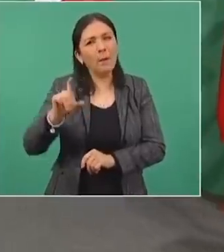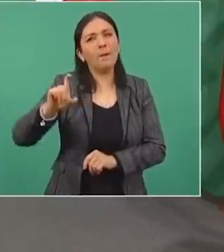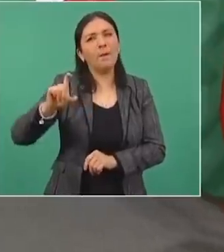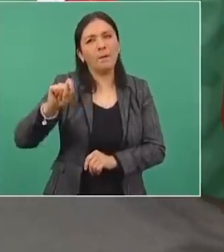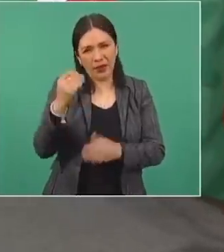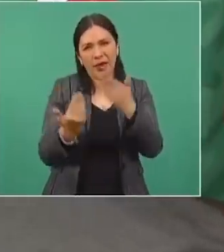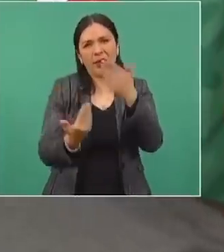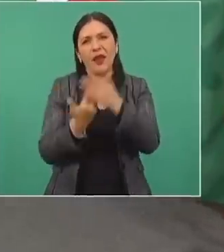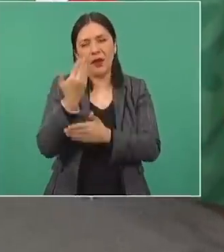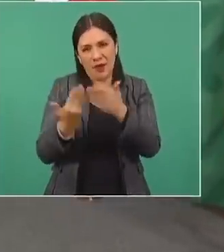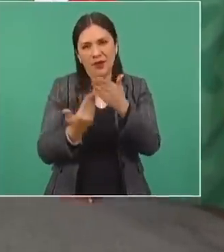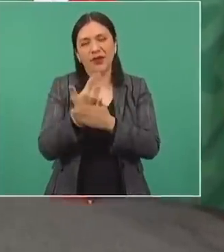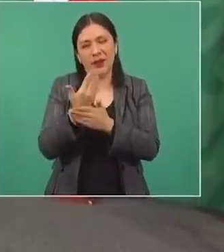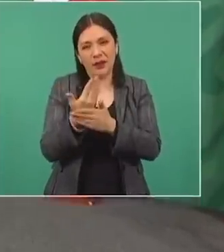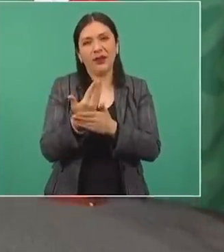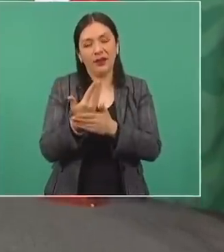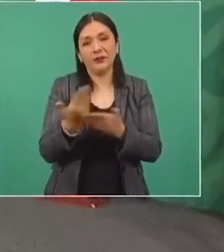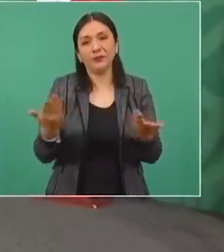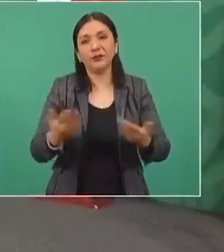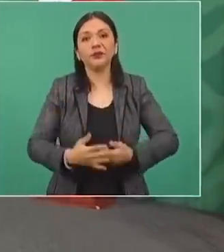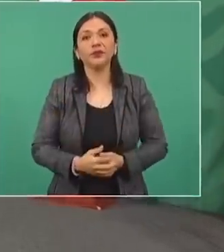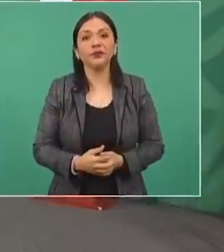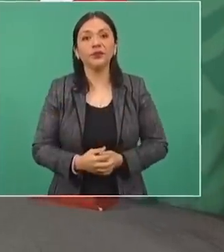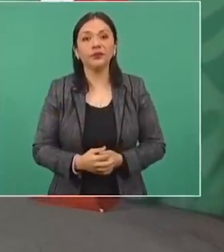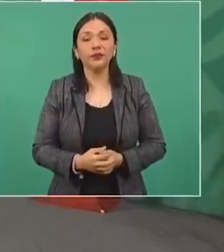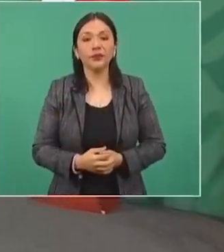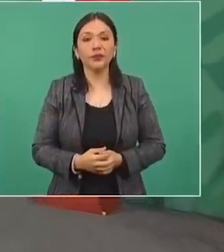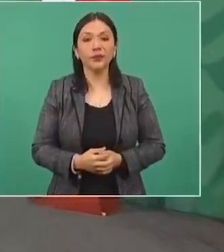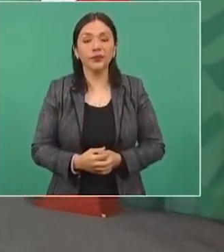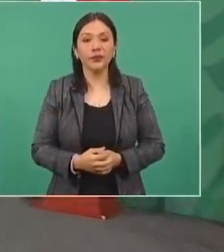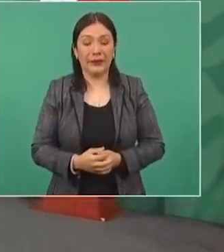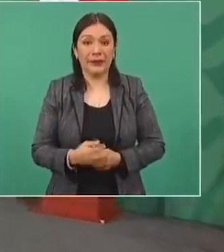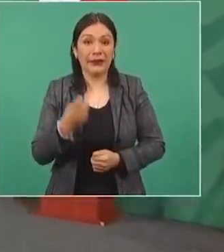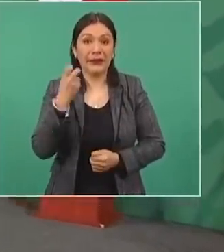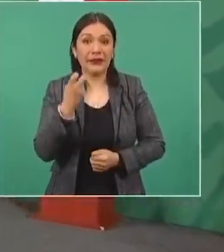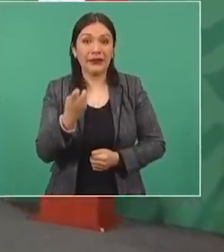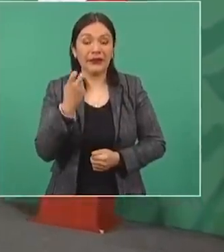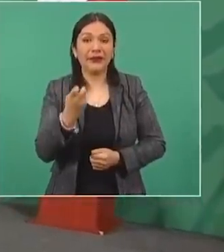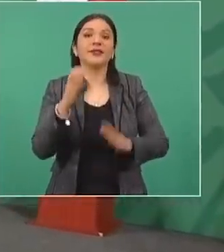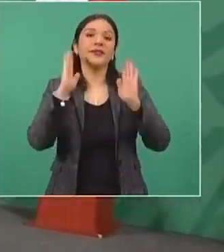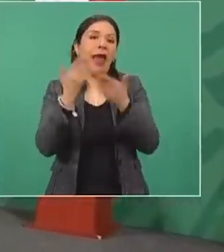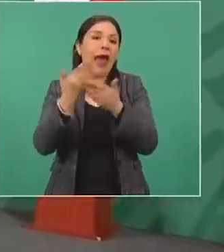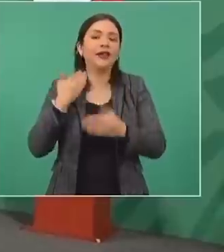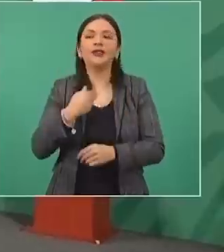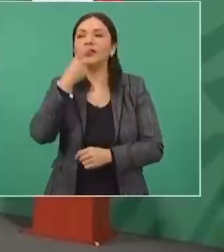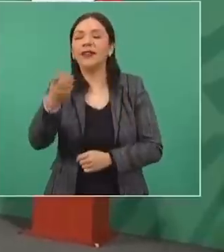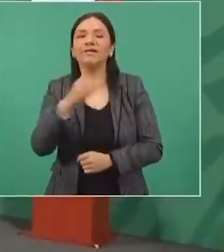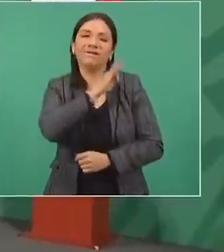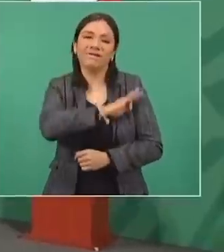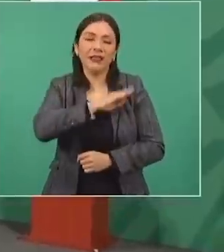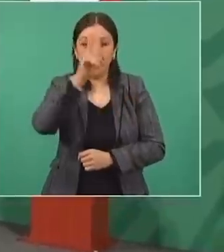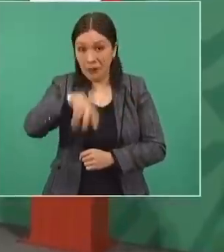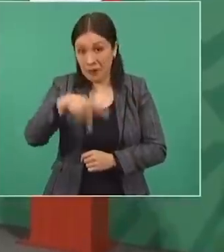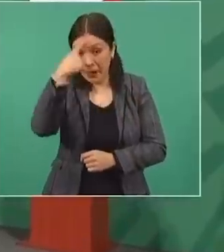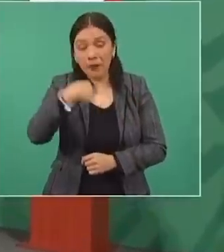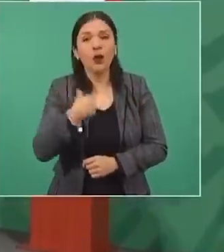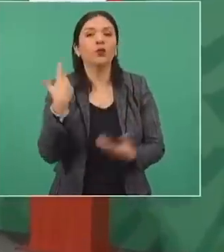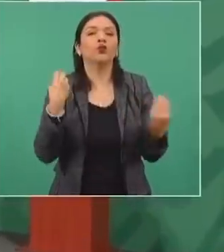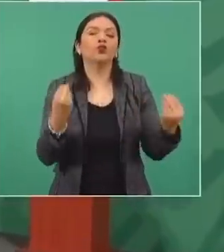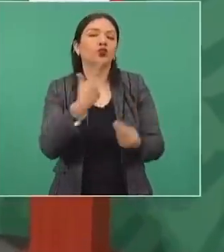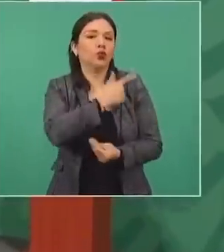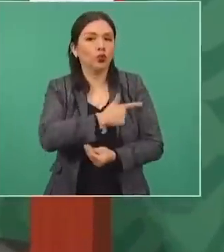10:20 de la mañana. De modo que ya lo felicité, me dio mucho gusto.